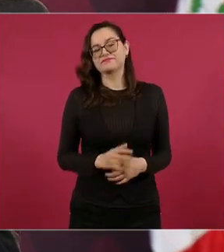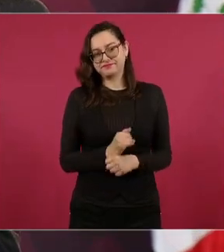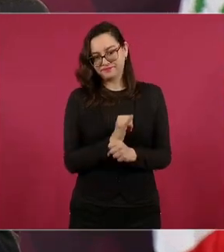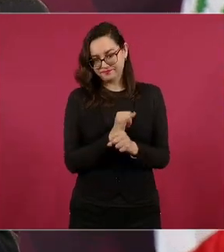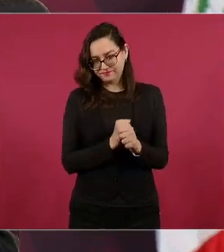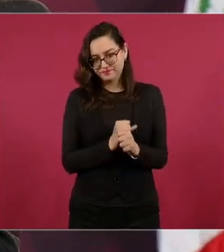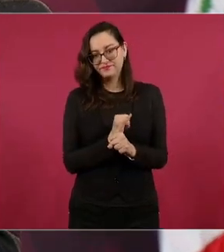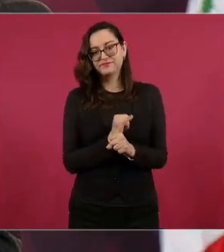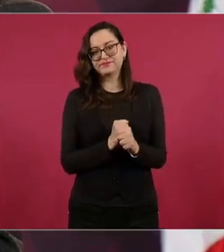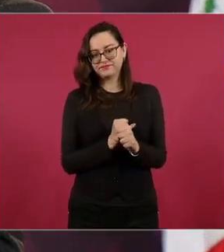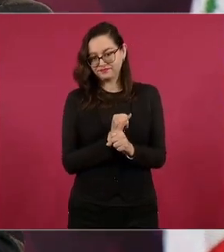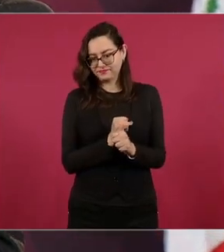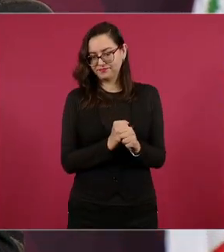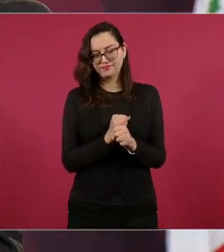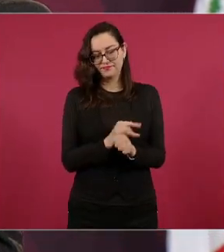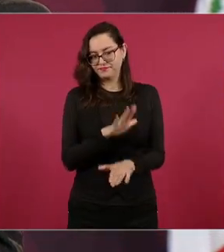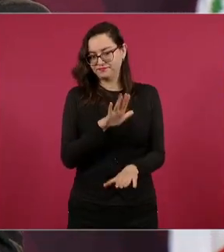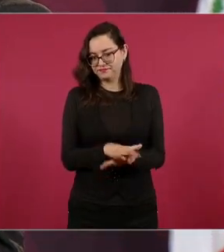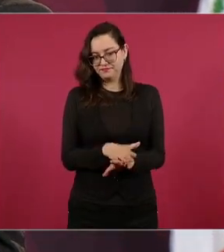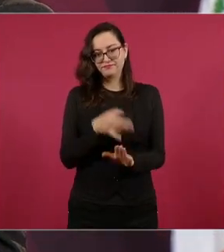luego, la búsqueda